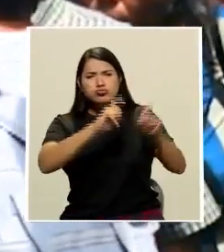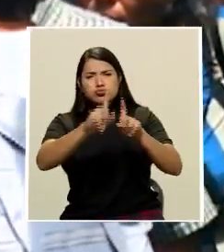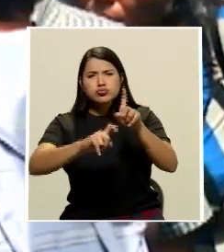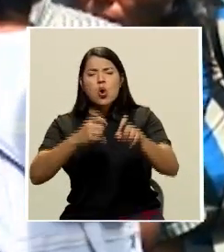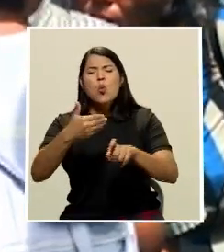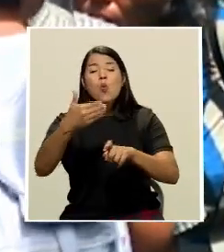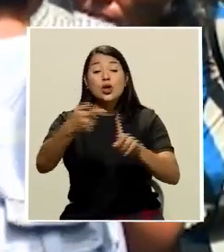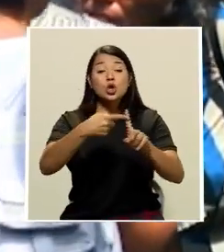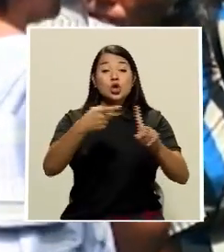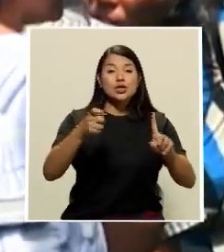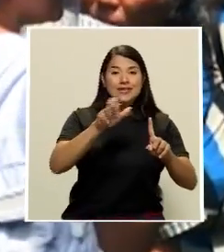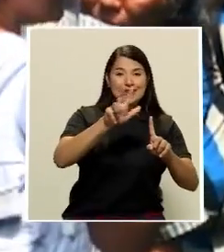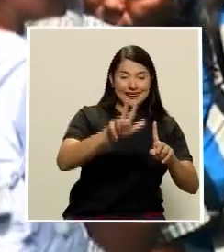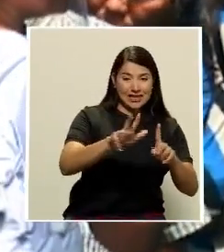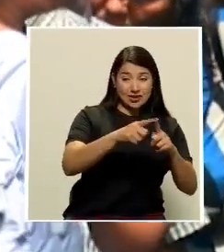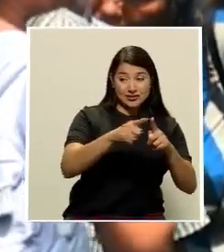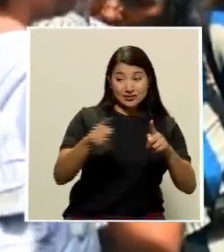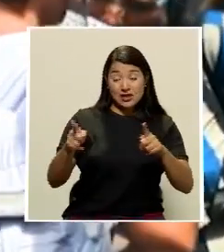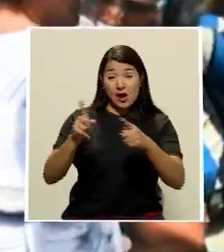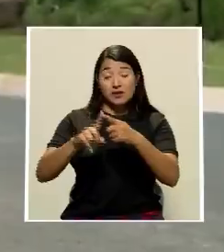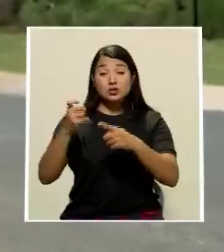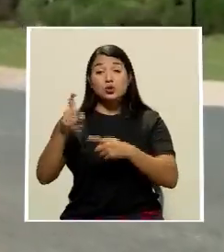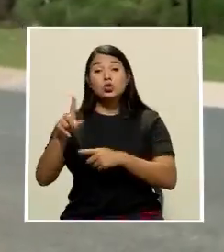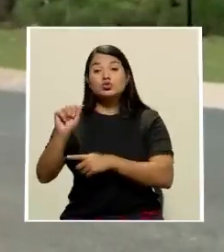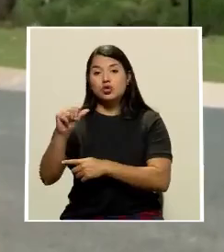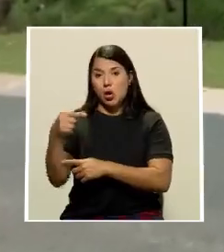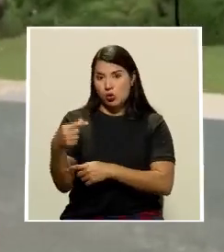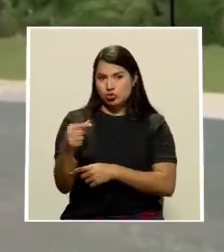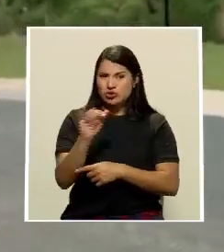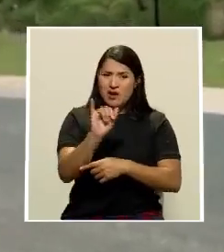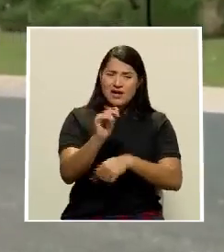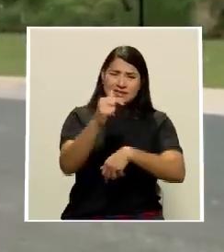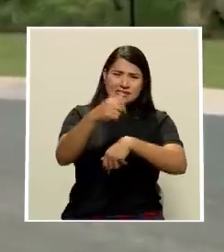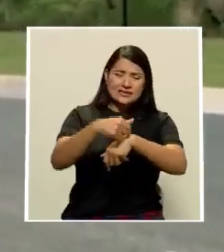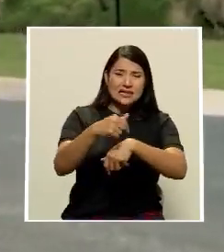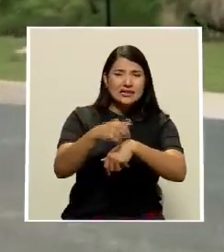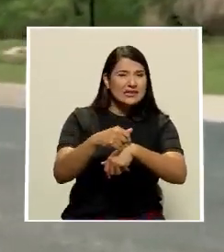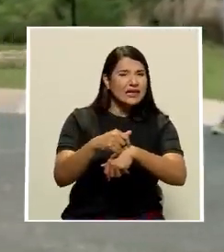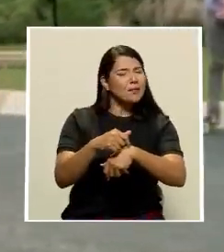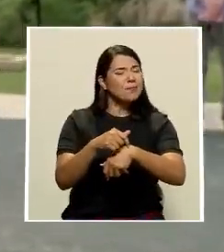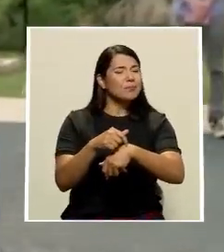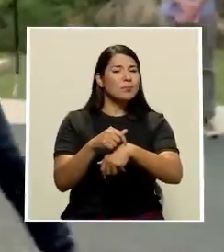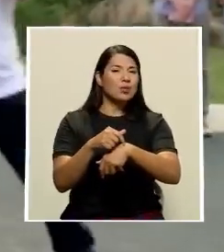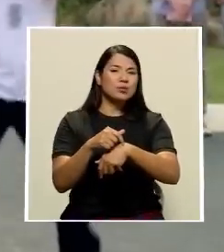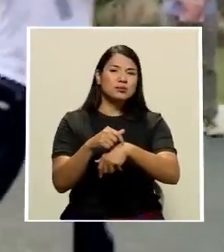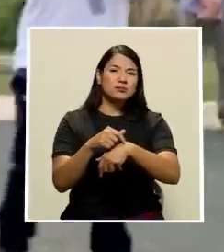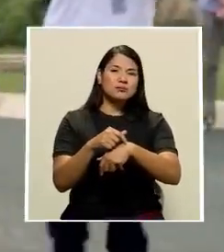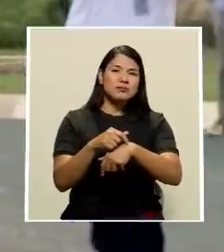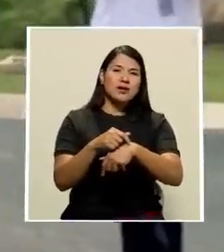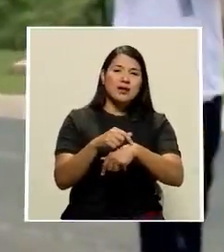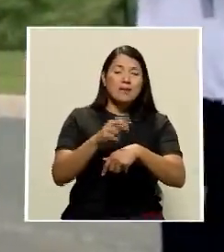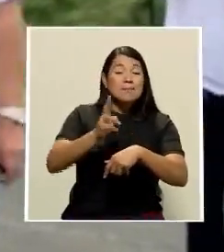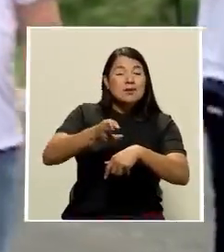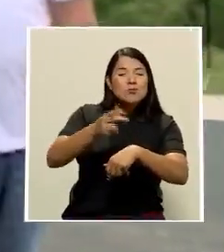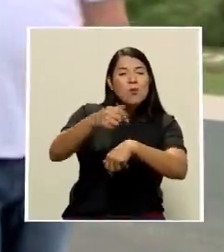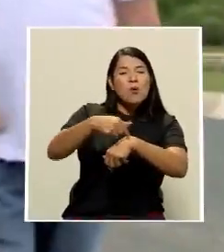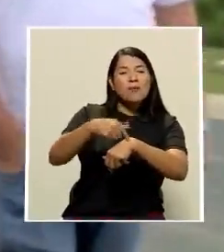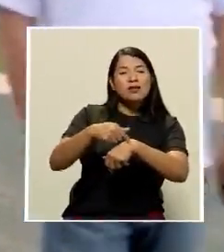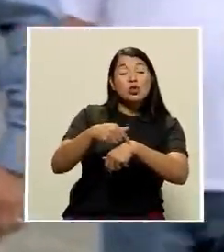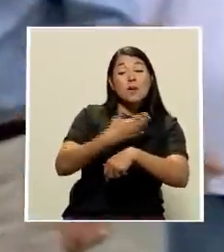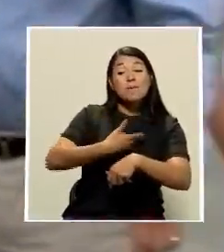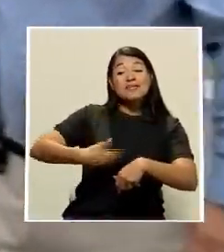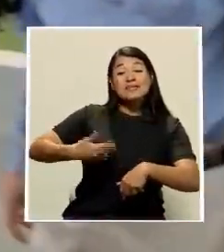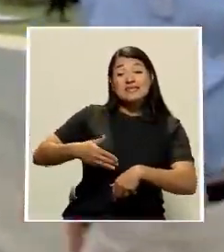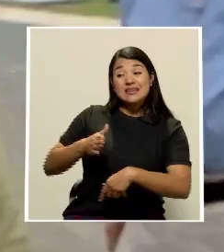y el 11 de agosto, periodo que también coincide con las polémicas vacaciones que realizó el presidente Carlos Alvarado a un hotel de